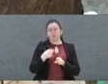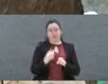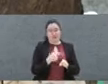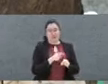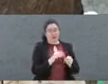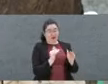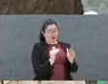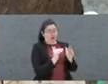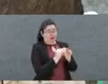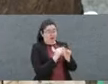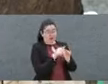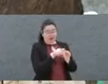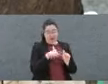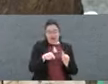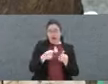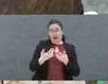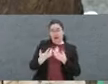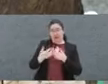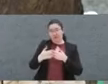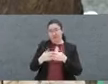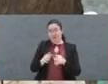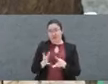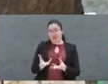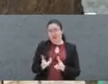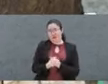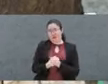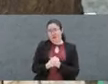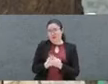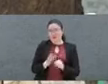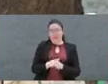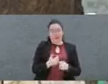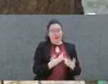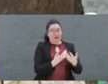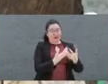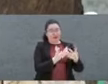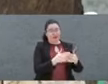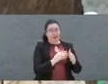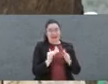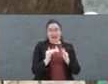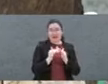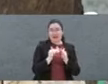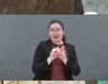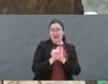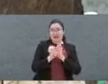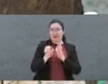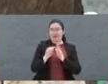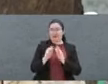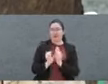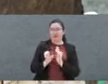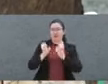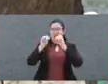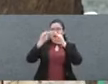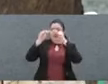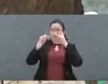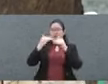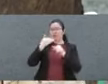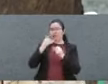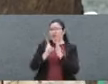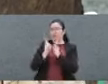doméstico, mixto, que es el doméstico comercial, los edificios que tienen abajo una tienda,